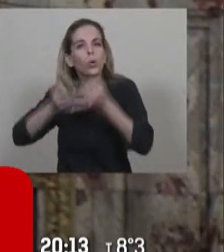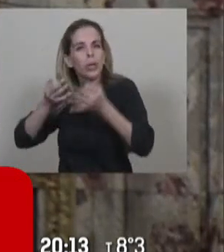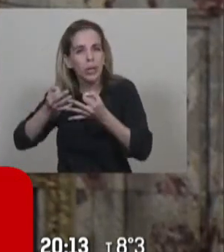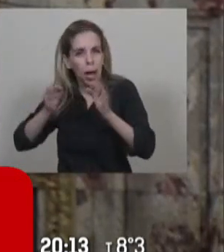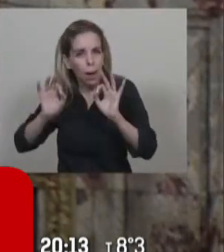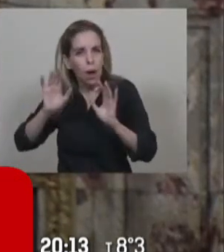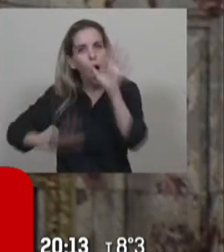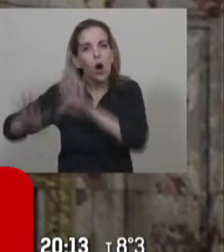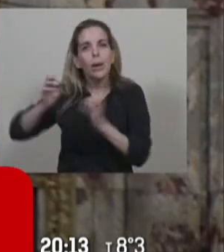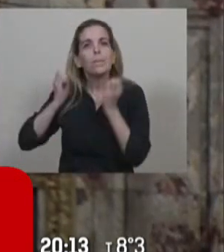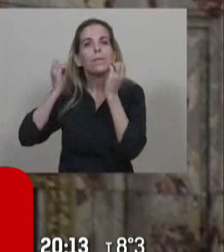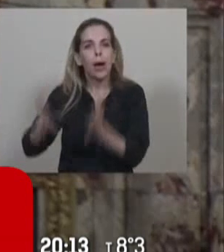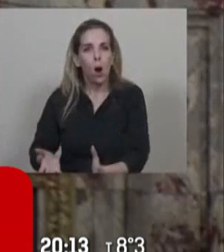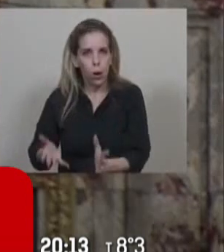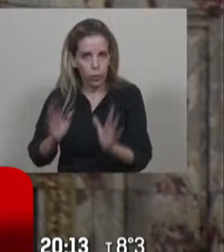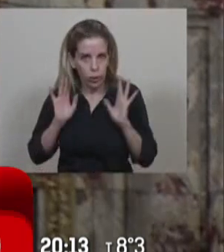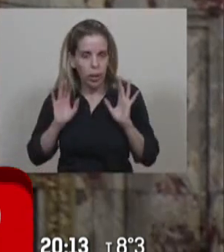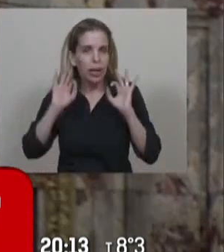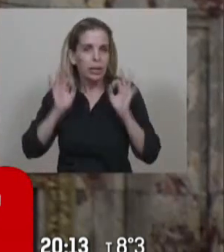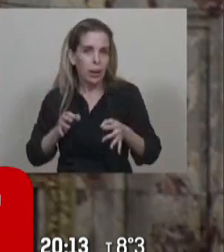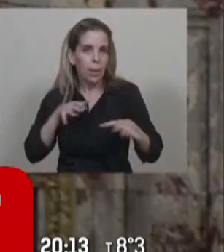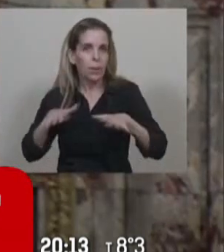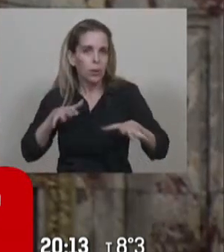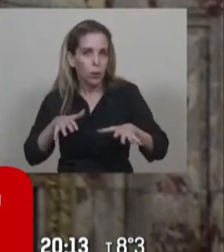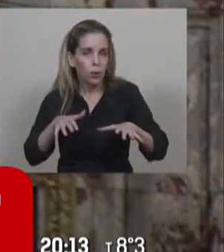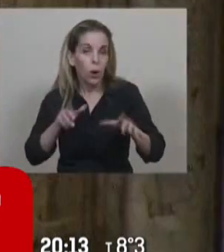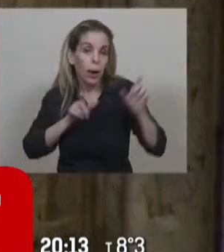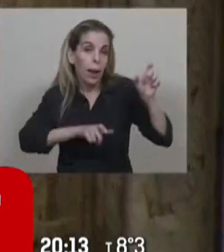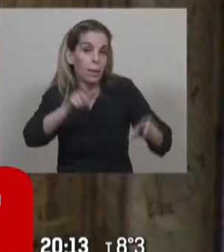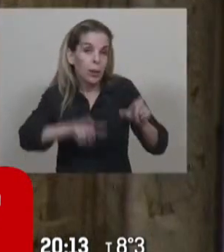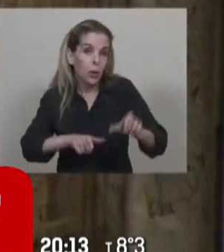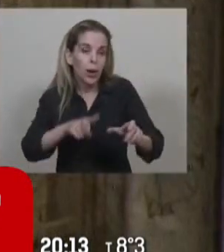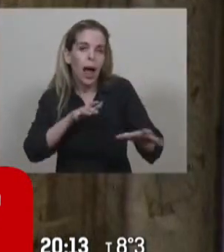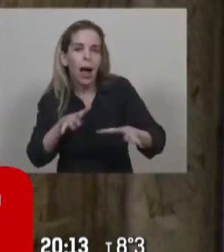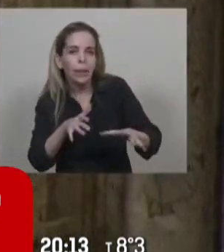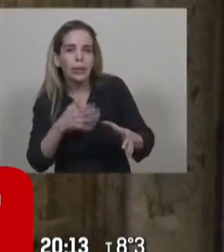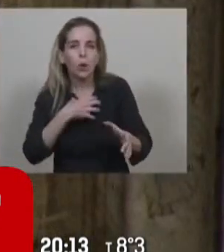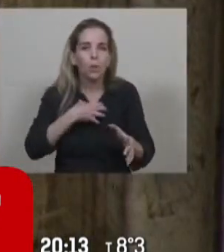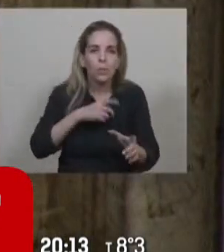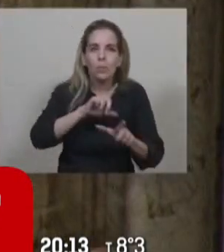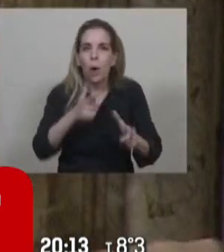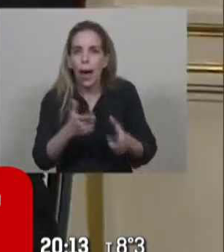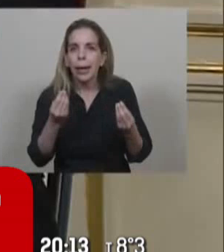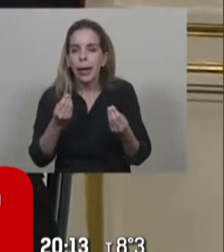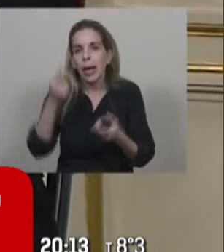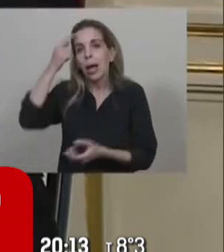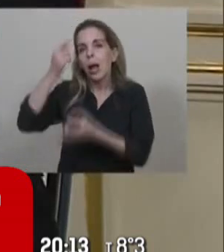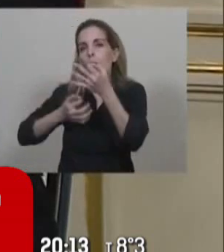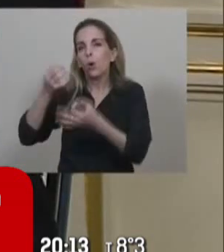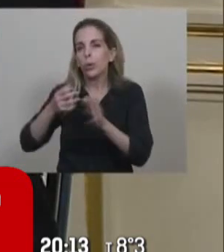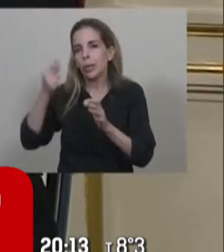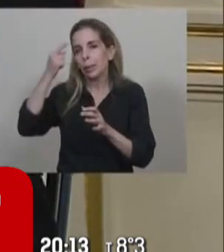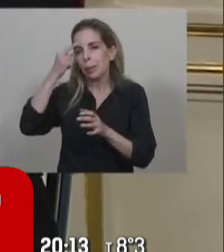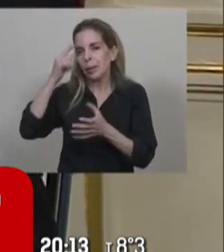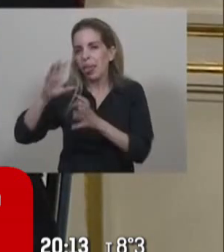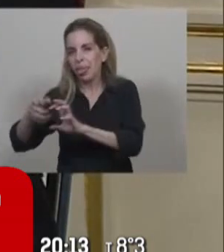particular, superar la crisis que claramente afecta la credibilidad y el buen funcionamiento de la justicia federal